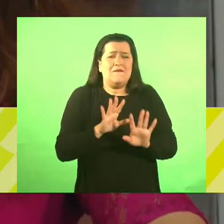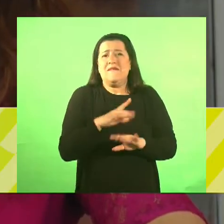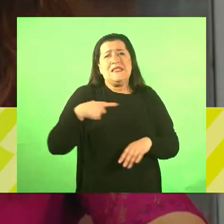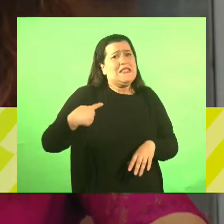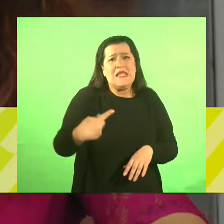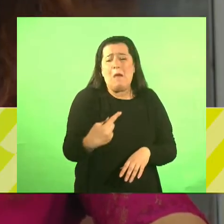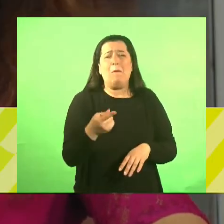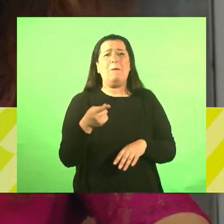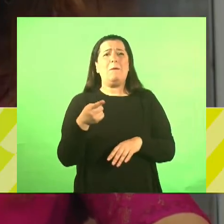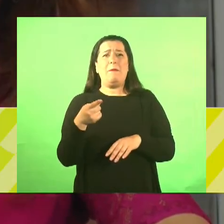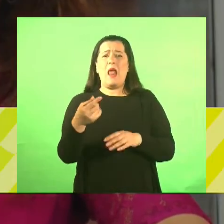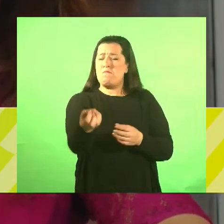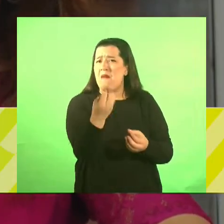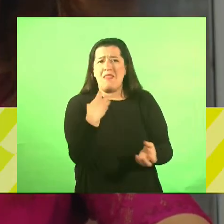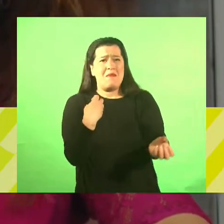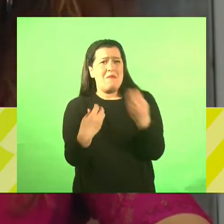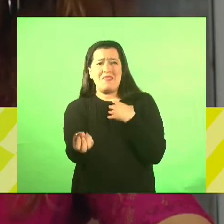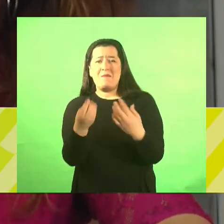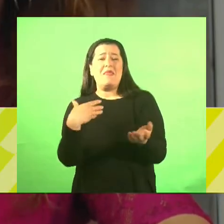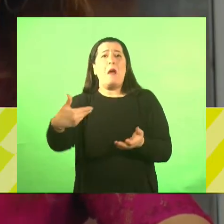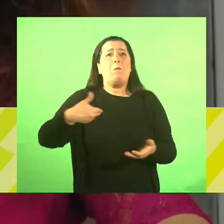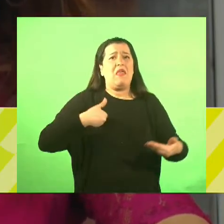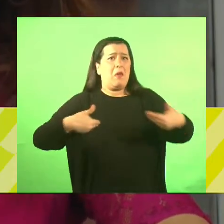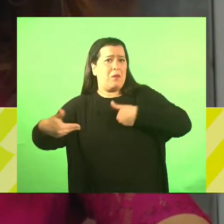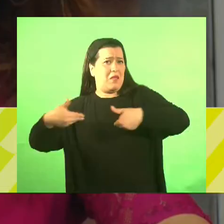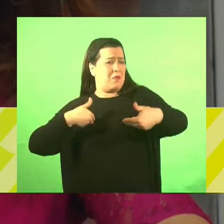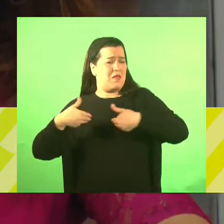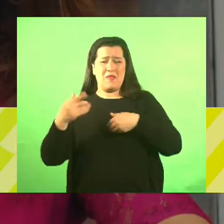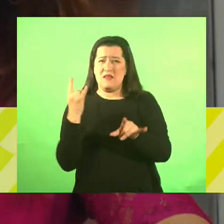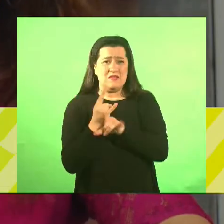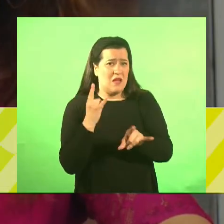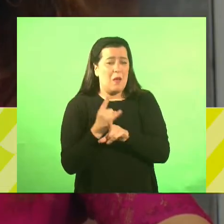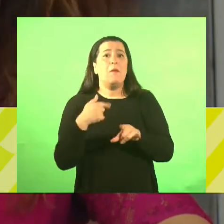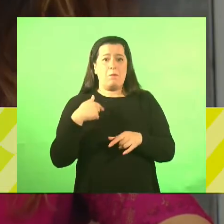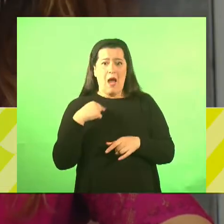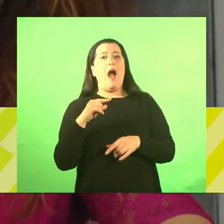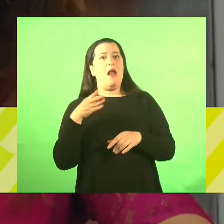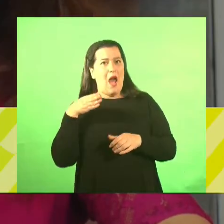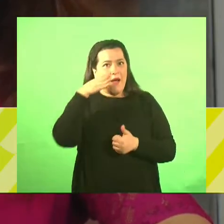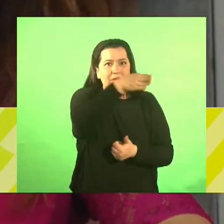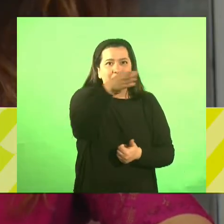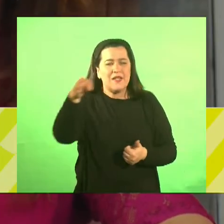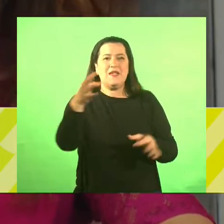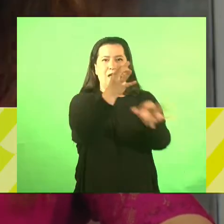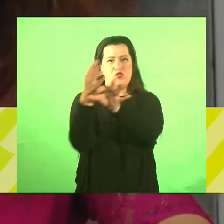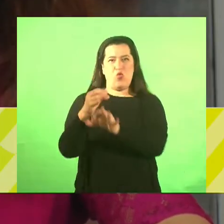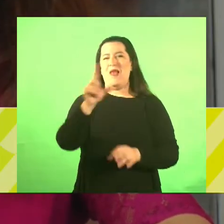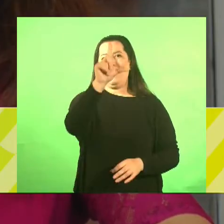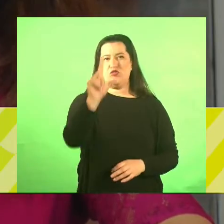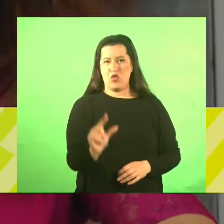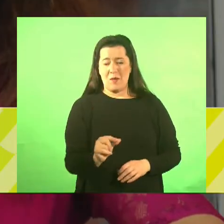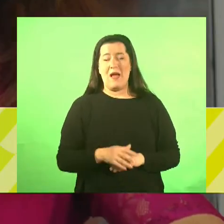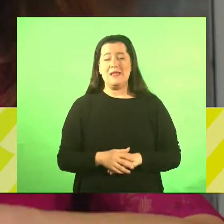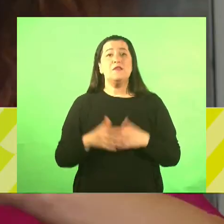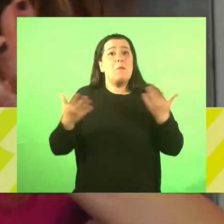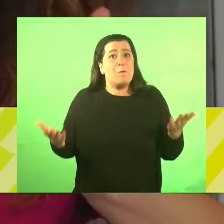tiempo nos llegan pedidos para que vayamos a las escuelas de todo el país. Por